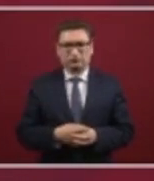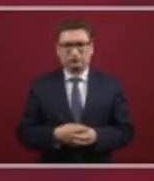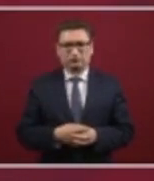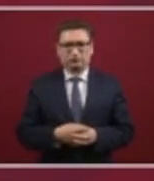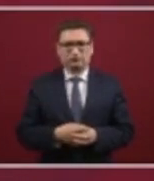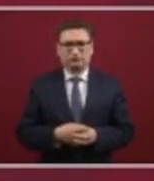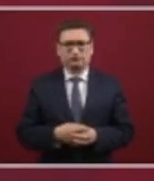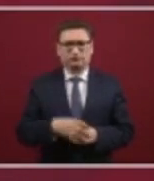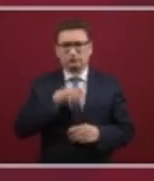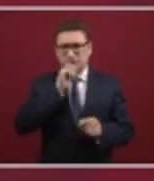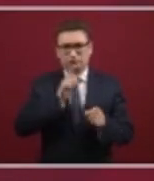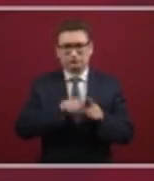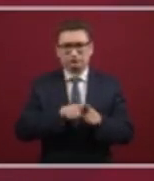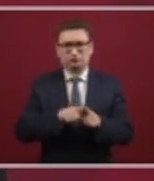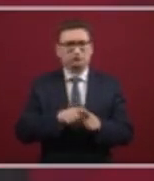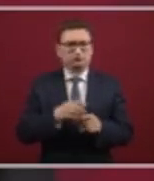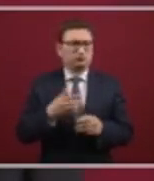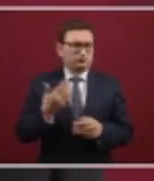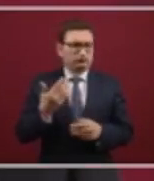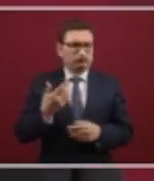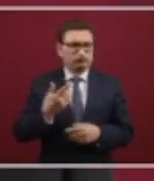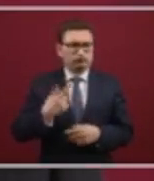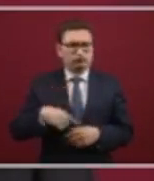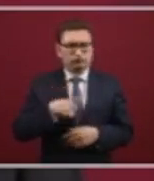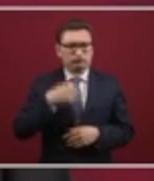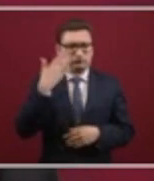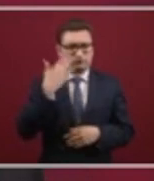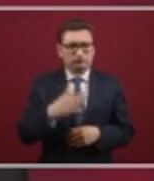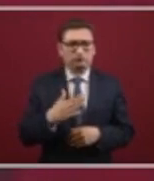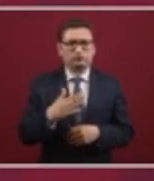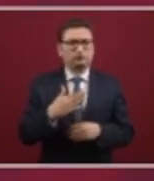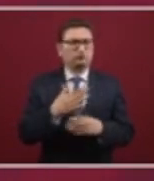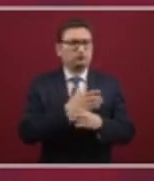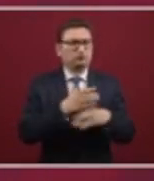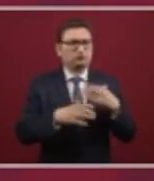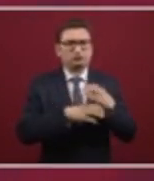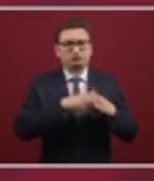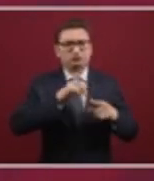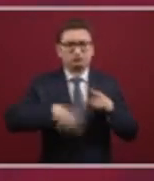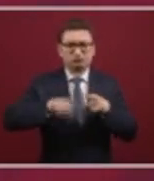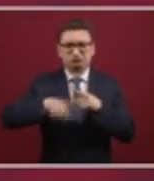y también de todo lo que se obtiene, se confisca